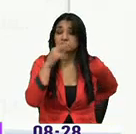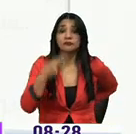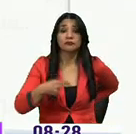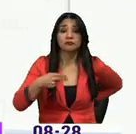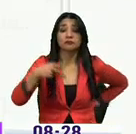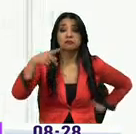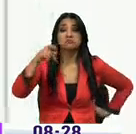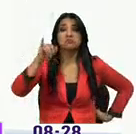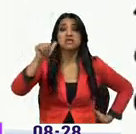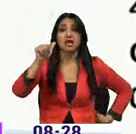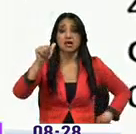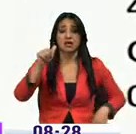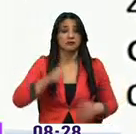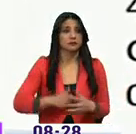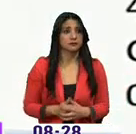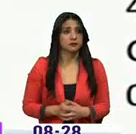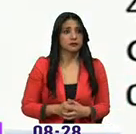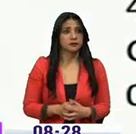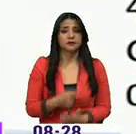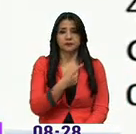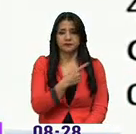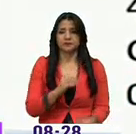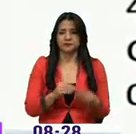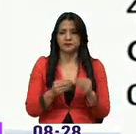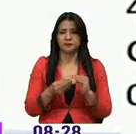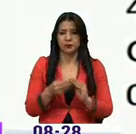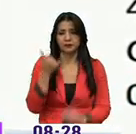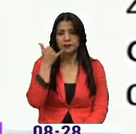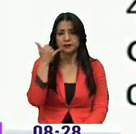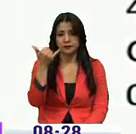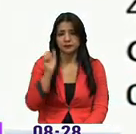Pía. Cualquier información,